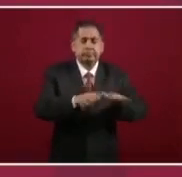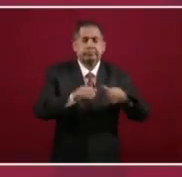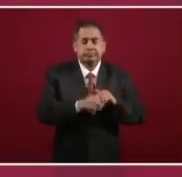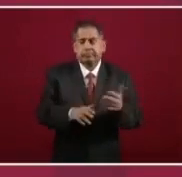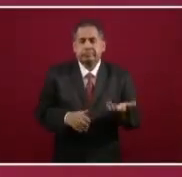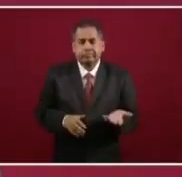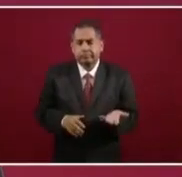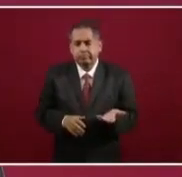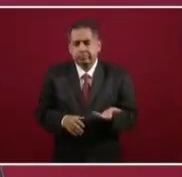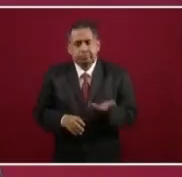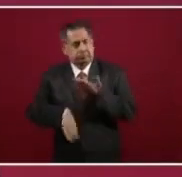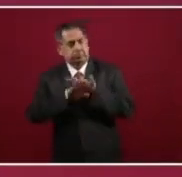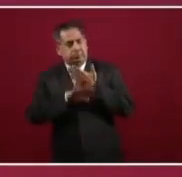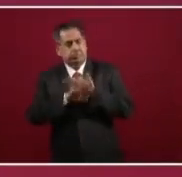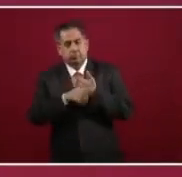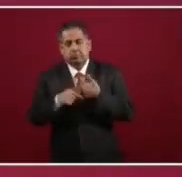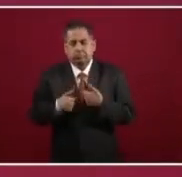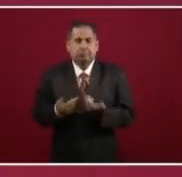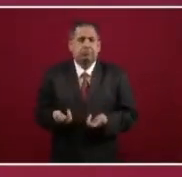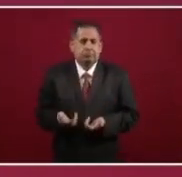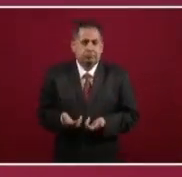en contra nuestra